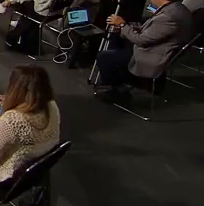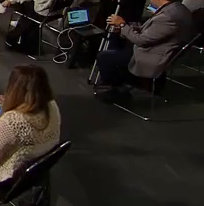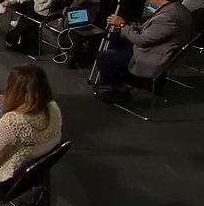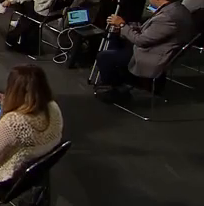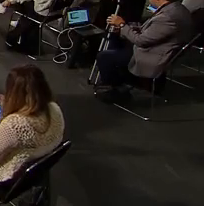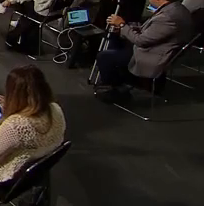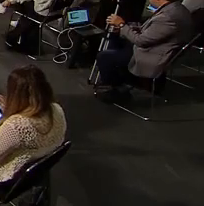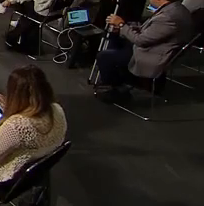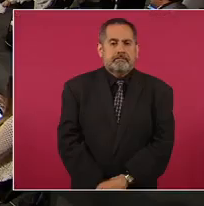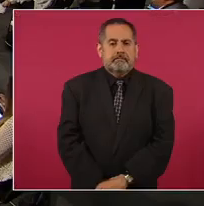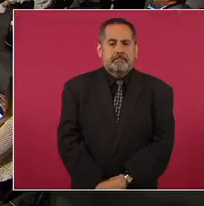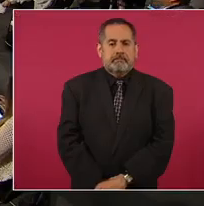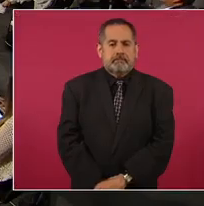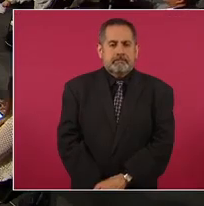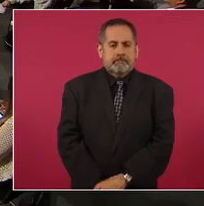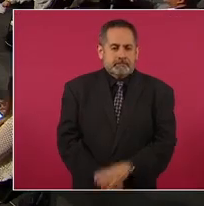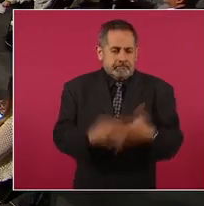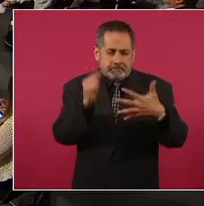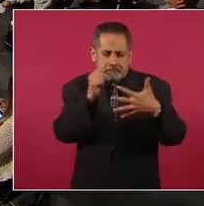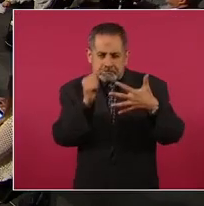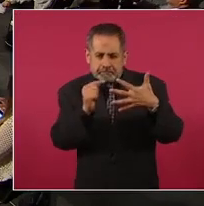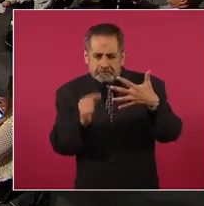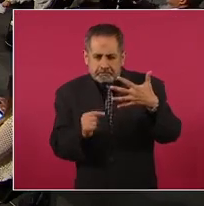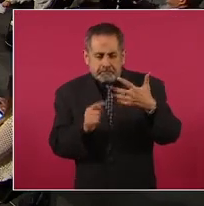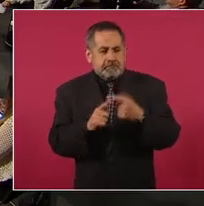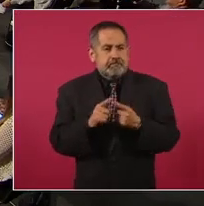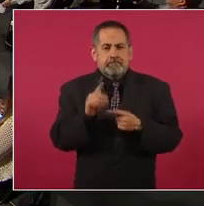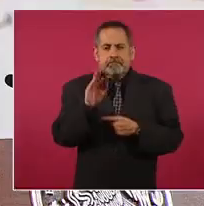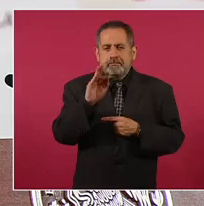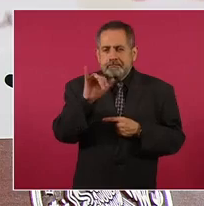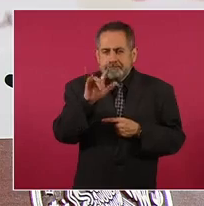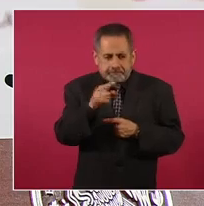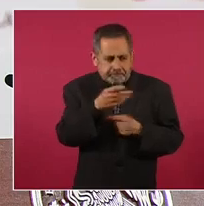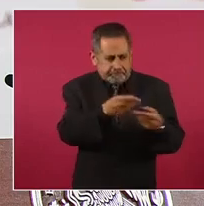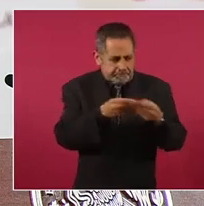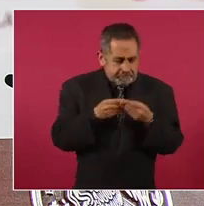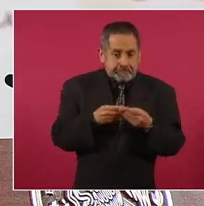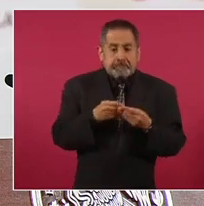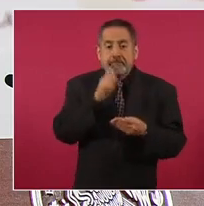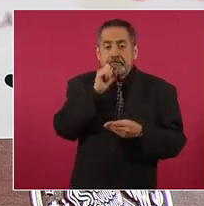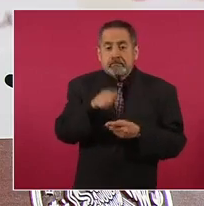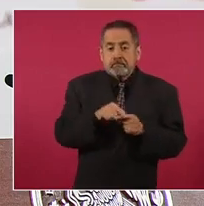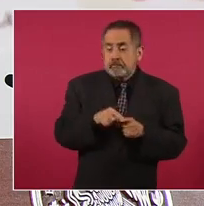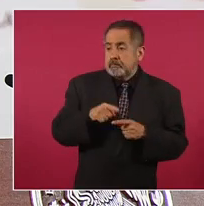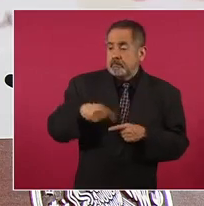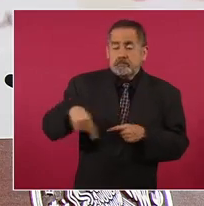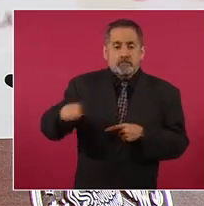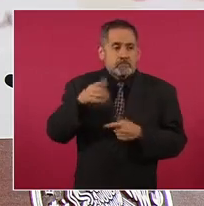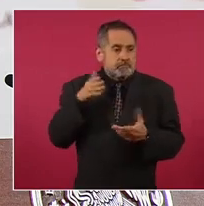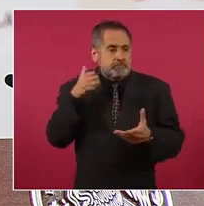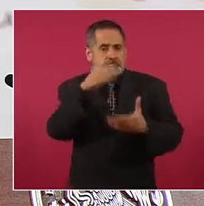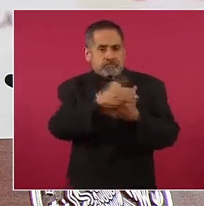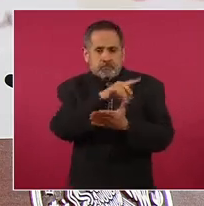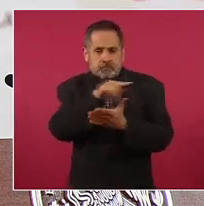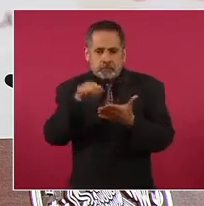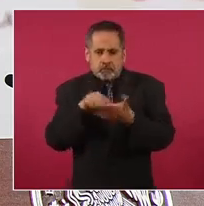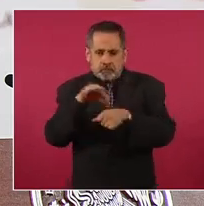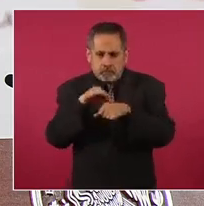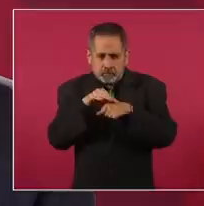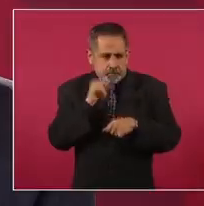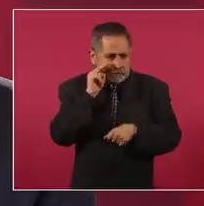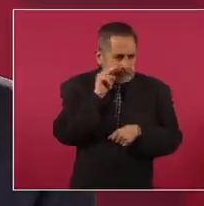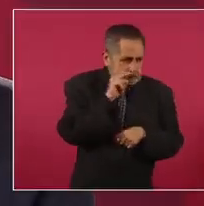Chicago, el último pliego de consignación de la Fiscalía, el levantamiento de campo que hemos hecho a lo largo de muchos